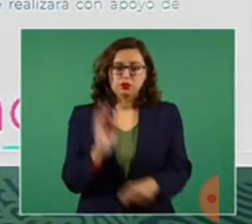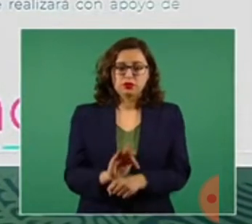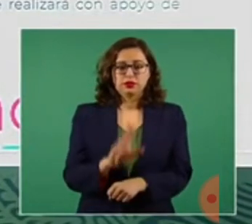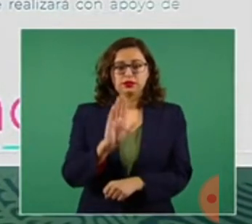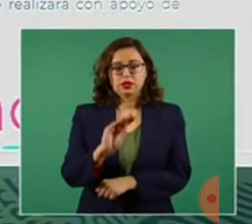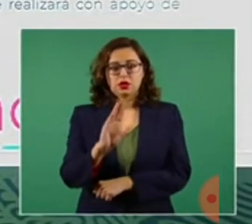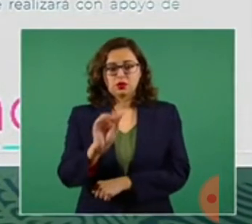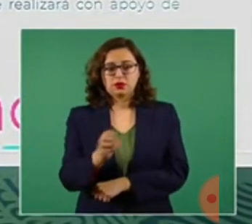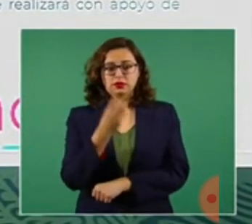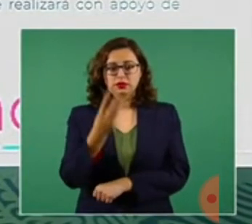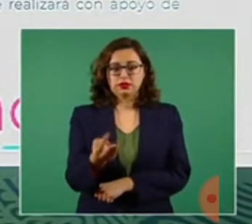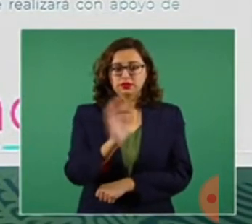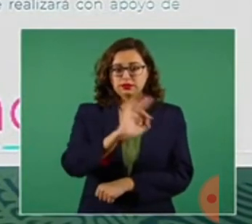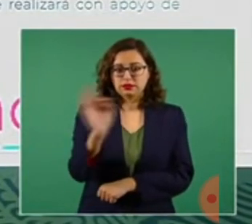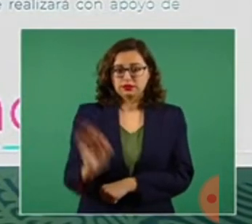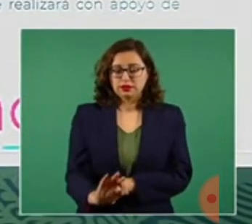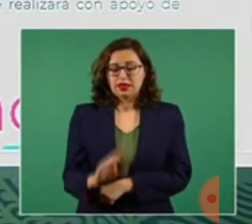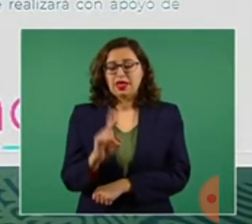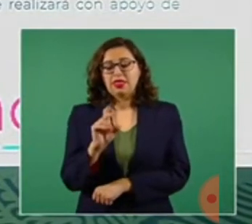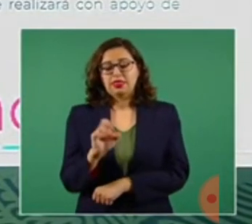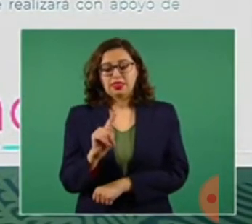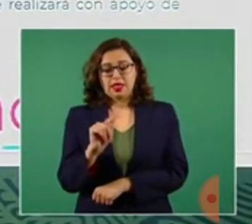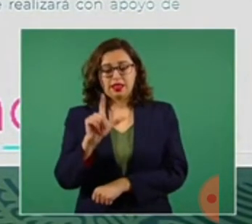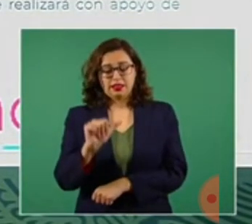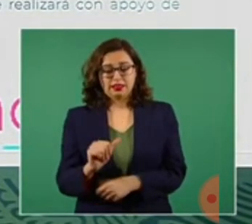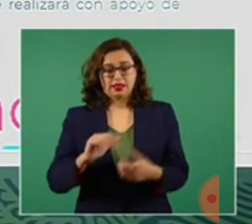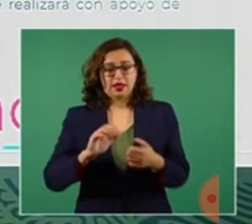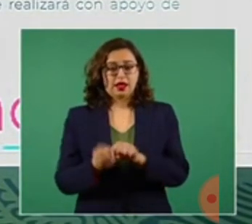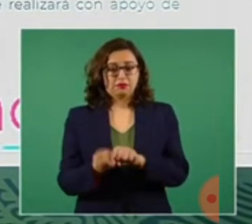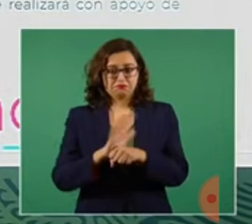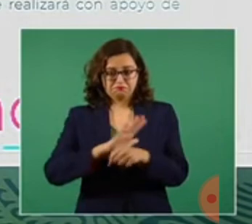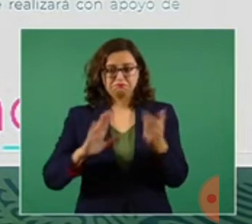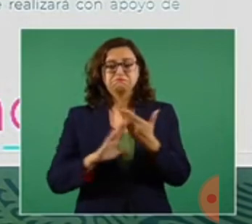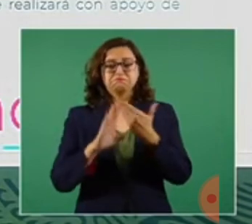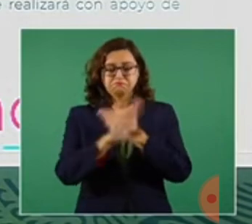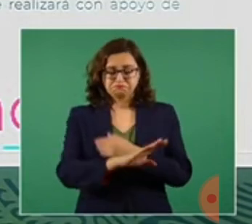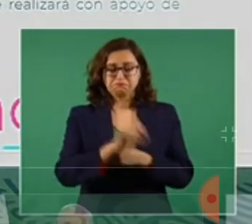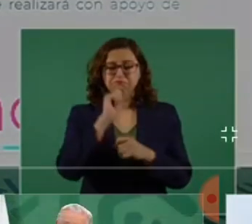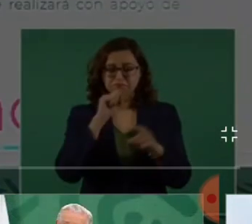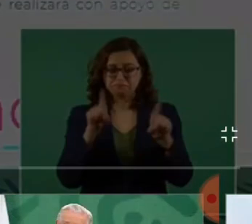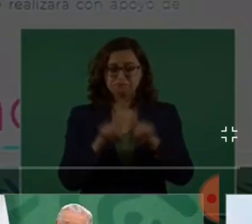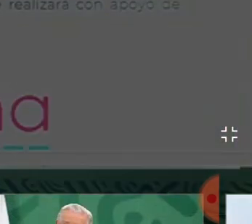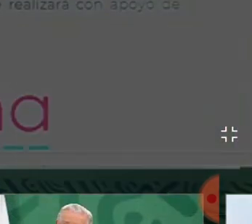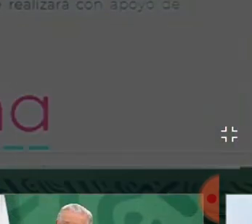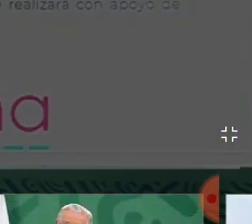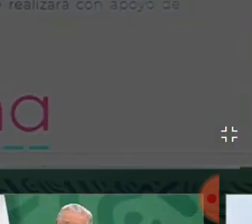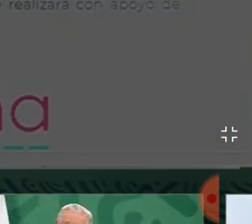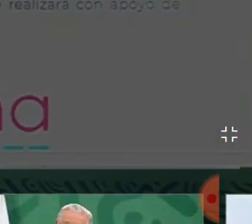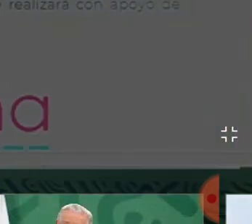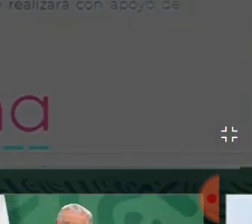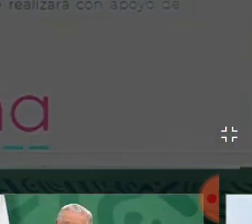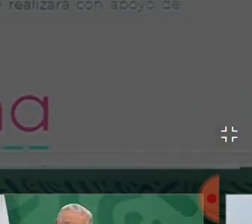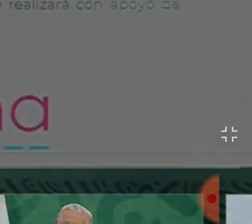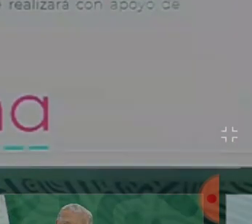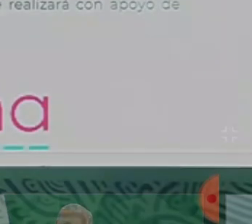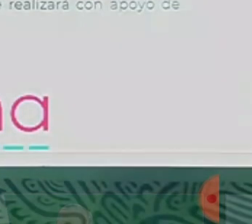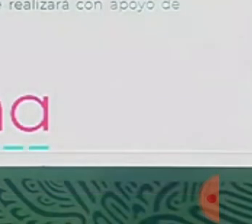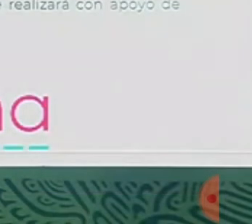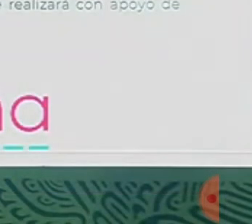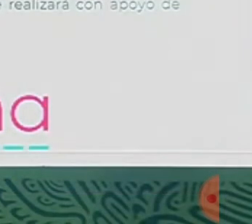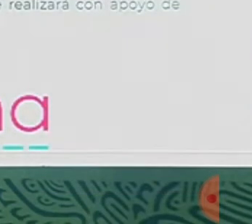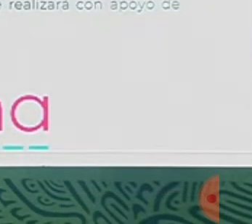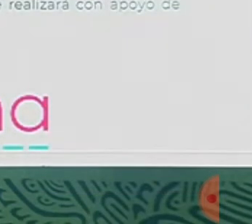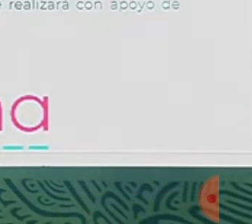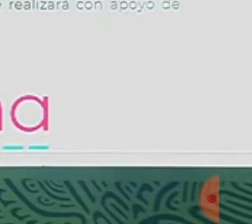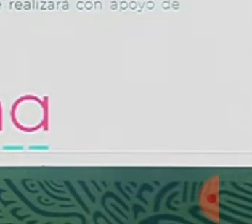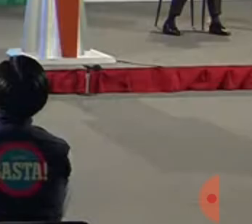es eficaz contra la variante Delta. Ya está autorizada para su uso de emergencia en más de 50 países. El 16 de agosto